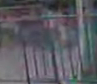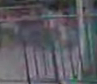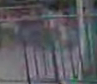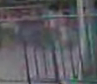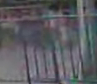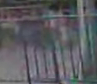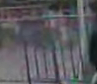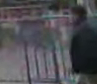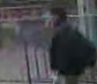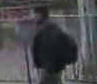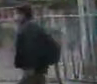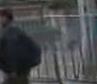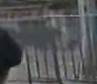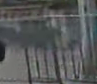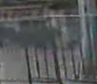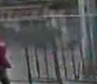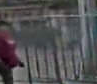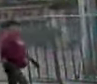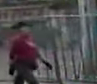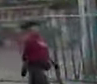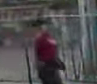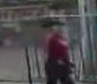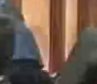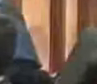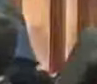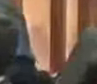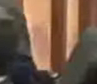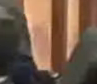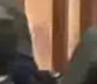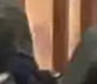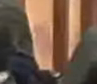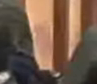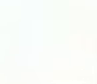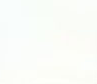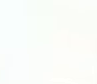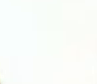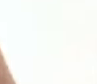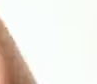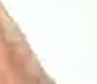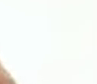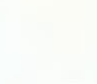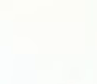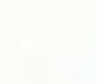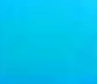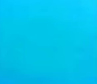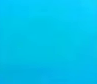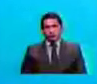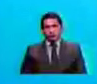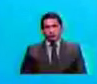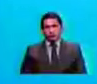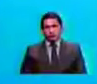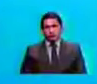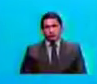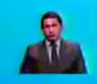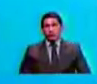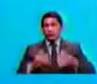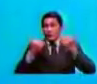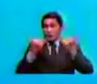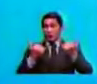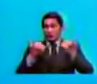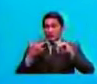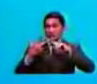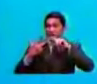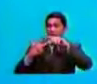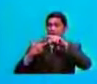El gobierno insiste en que la Asamblea Nacional le ha declarado la guerra al Ejecutivo. Para Esteban Torres, esto parte de tres bancadas.